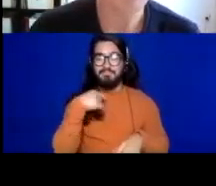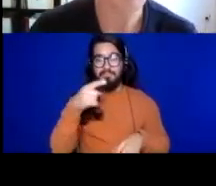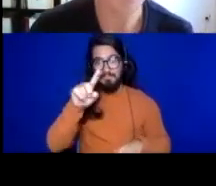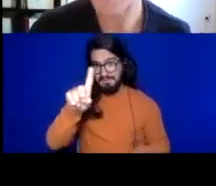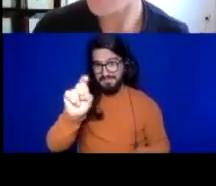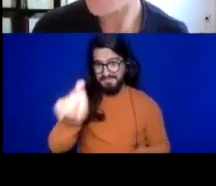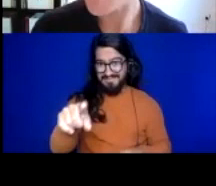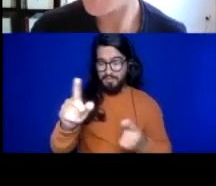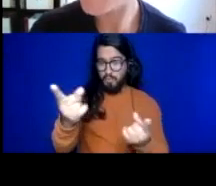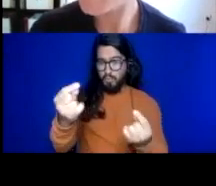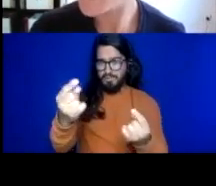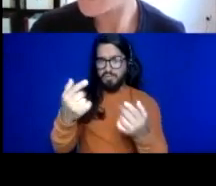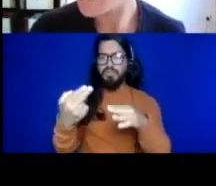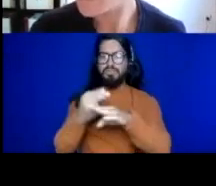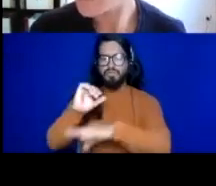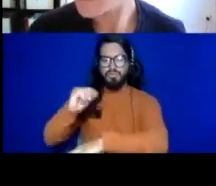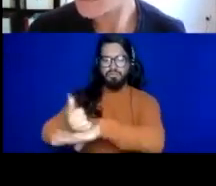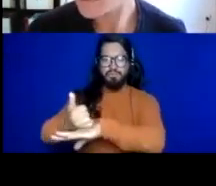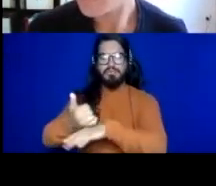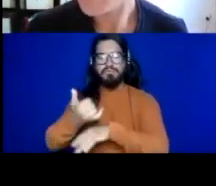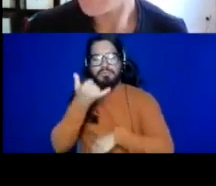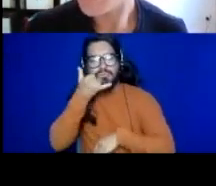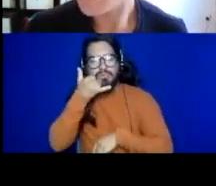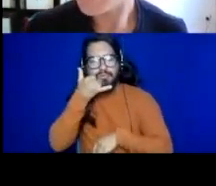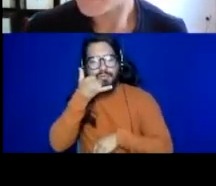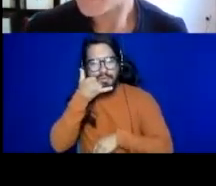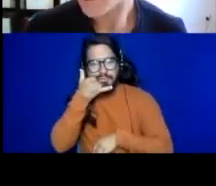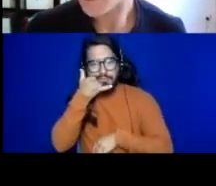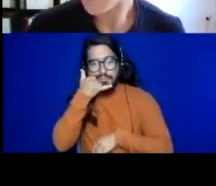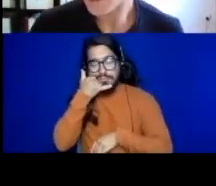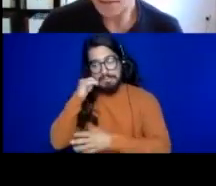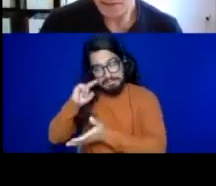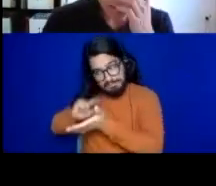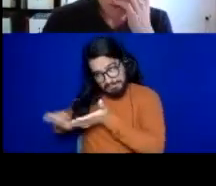Y primero te va a pedir hacerlo en tu teléfono